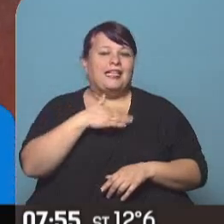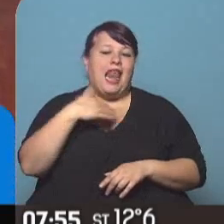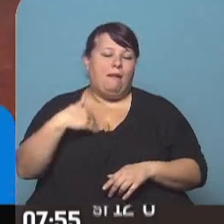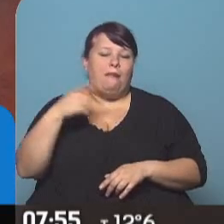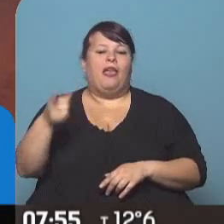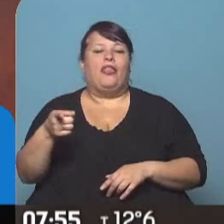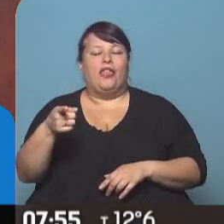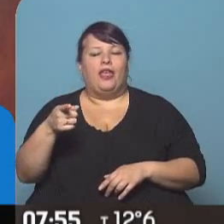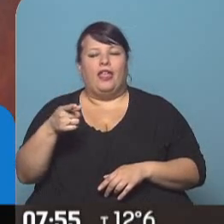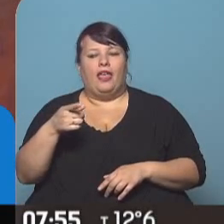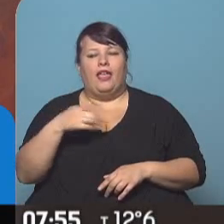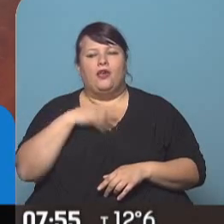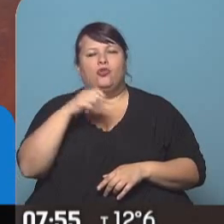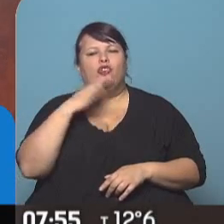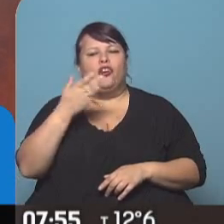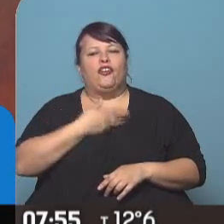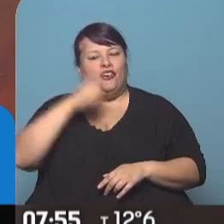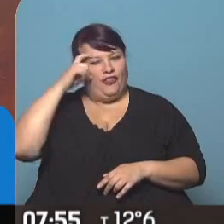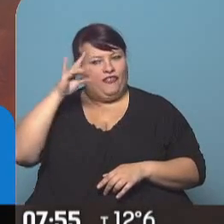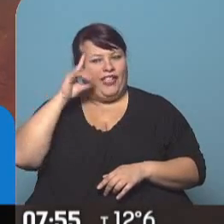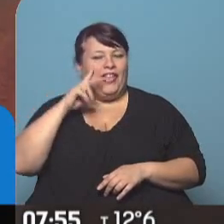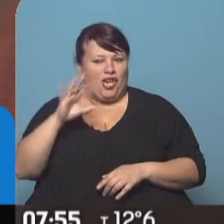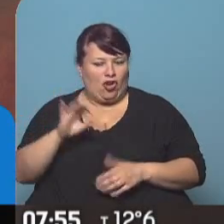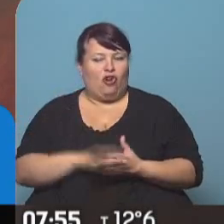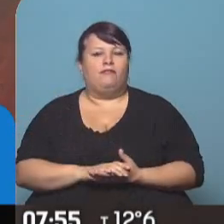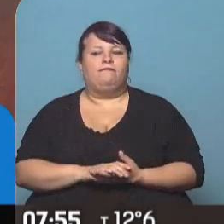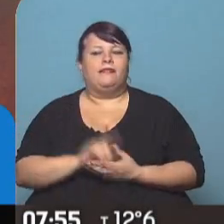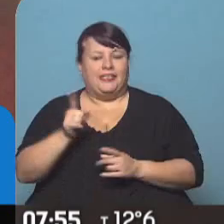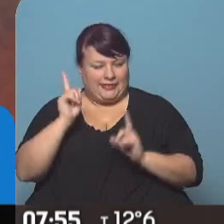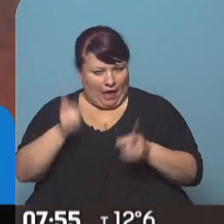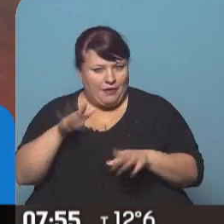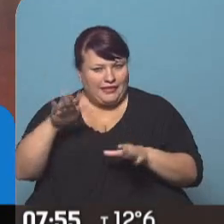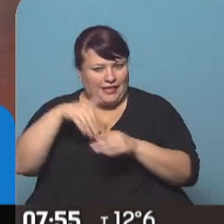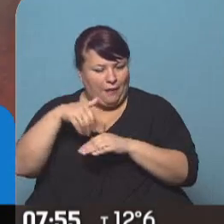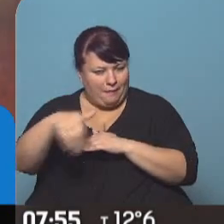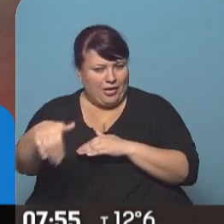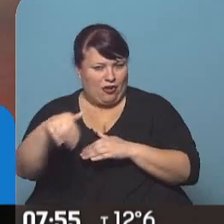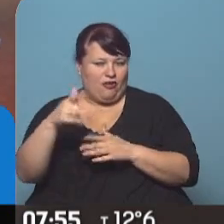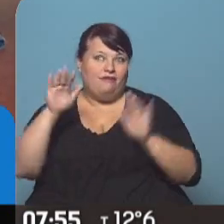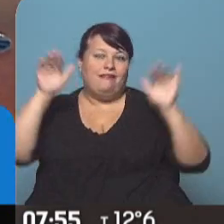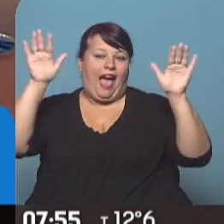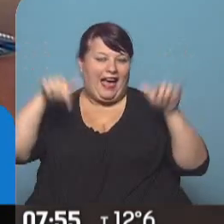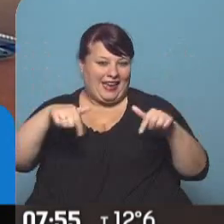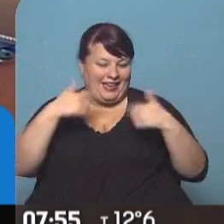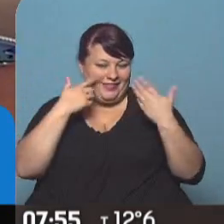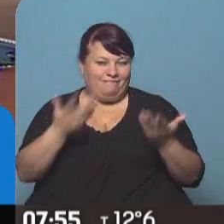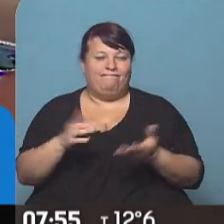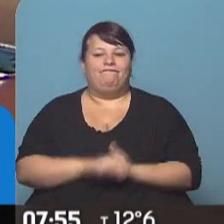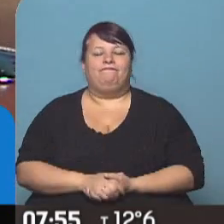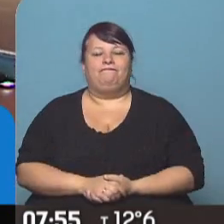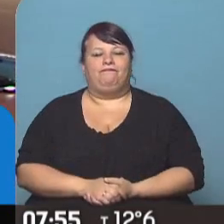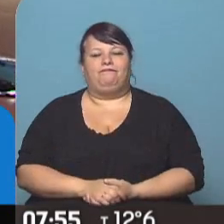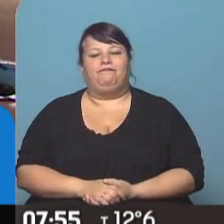de él federico federico que estaba así también otro de los ángeles que vienen a marcar caminos